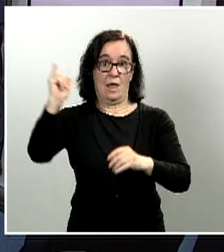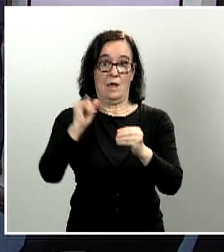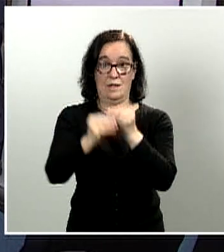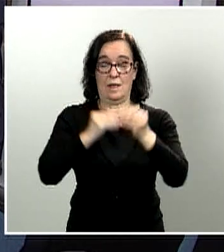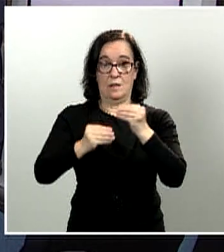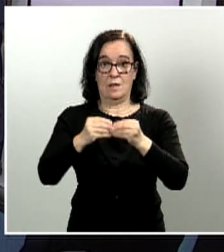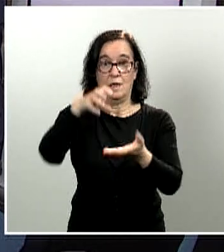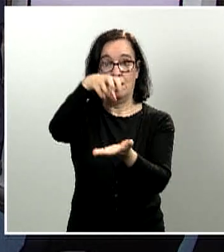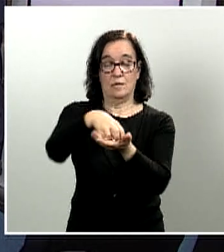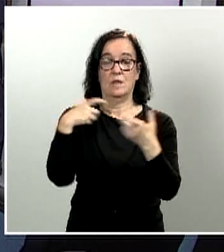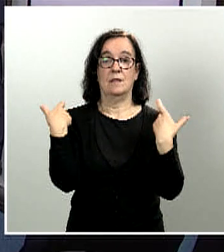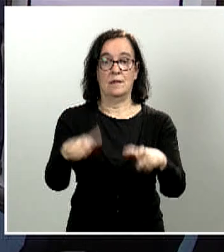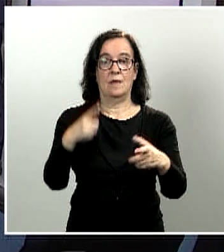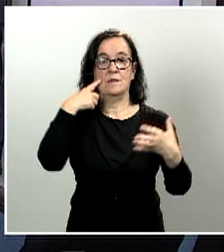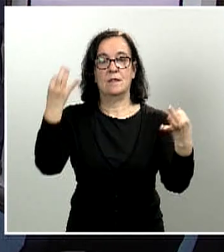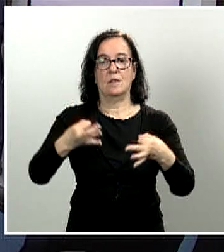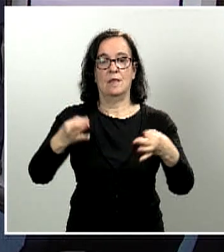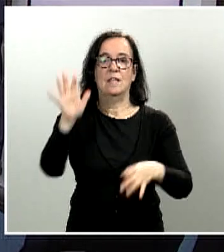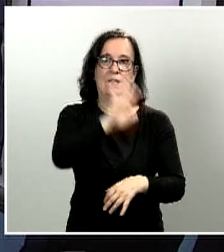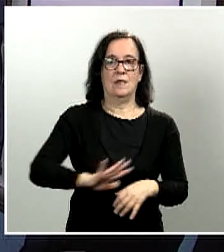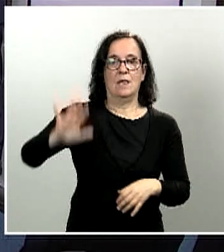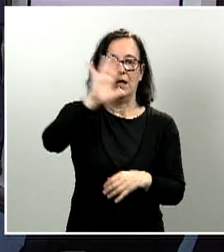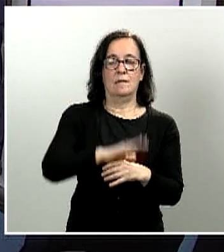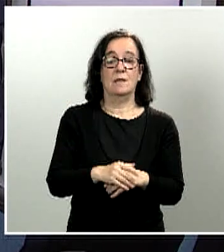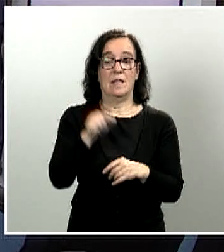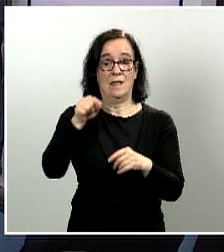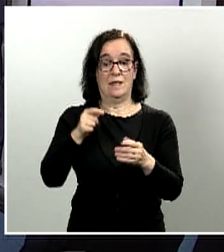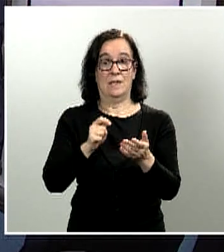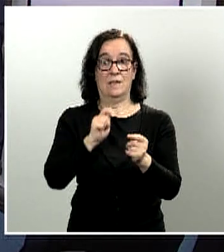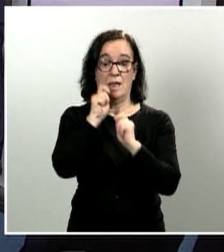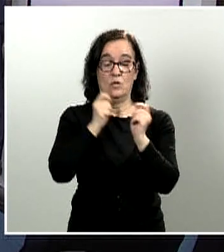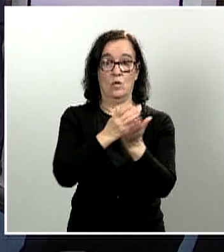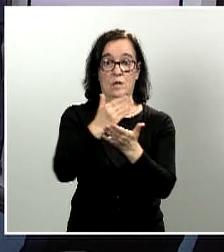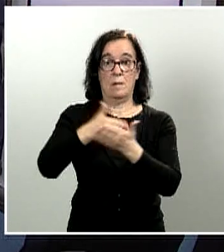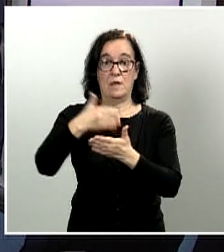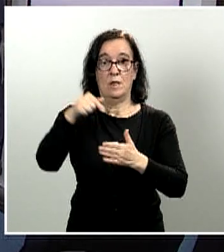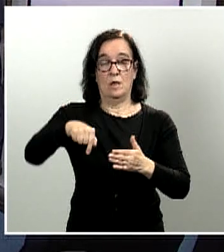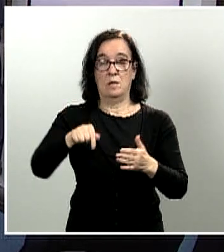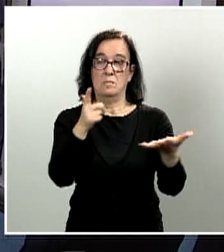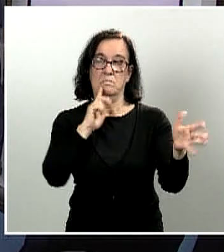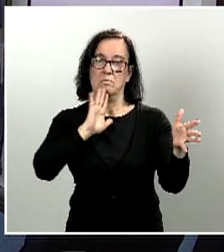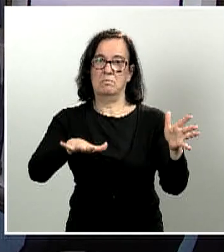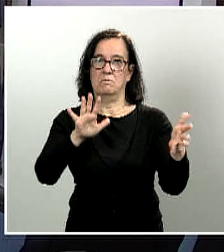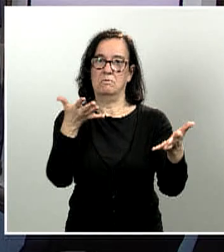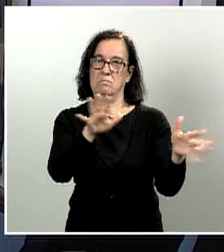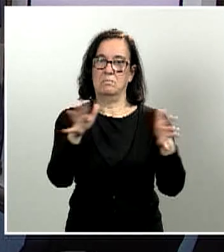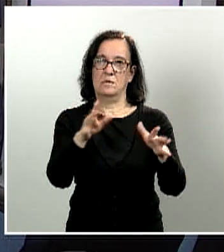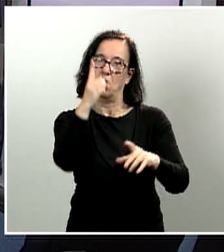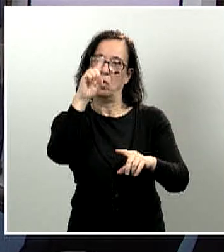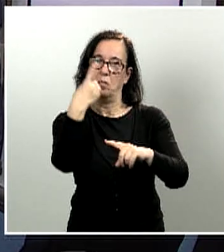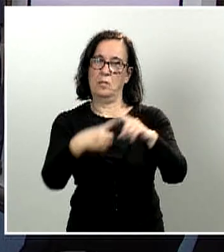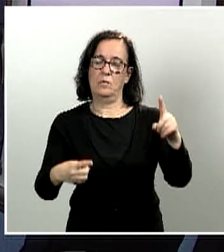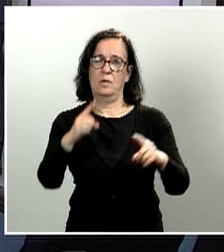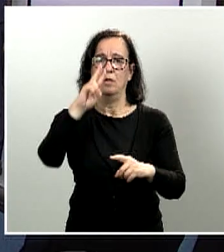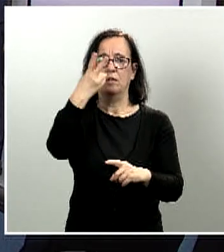del Departamento de Seguridad Nacional. A esa rueda de prensa concurrirán hoy, en torno, pudiera ser 1:30 o 2 de la tarde,